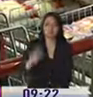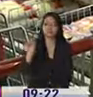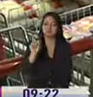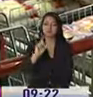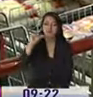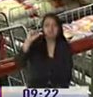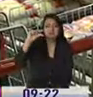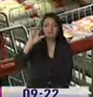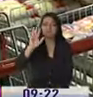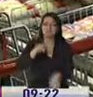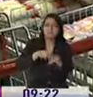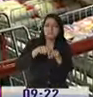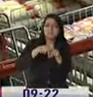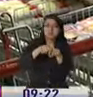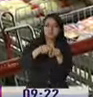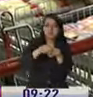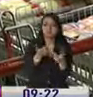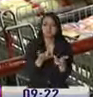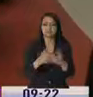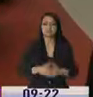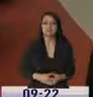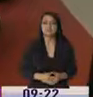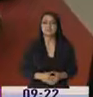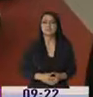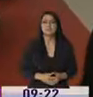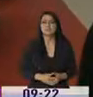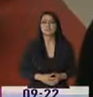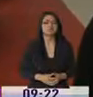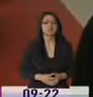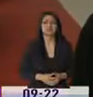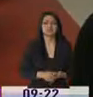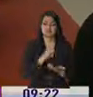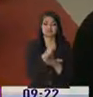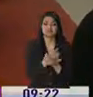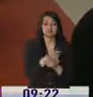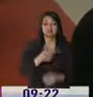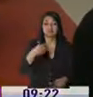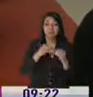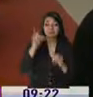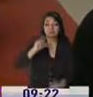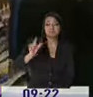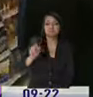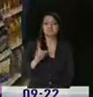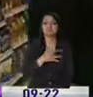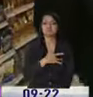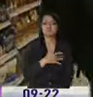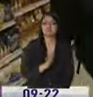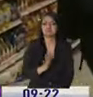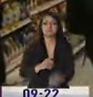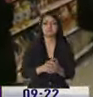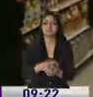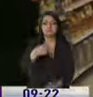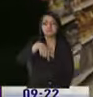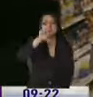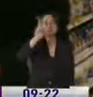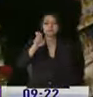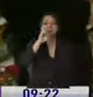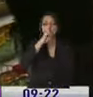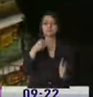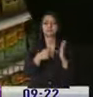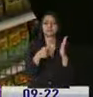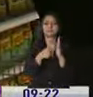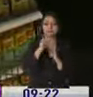no es de acuerdo a la disminución, ¿no? No, realmente no lo he sentido. O sea, el pasado 1 de junio el impuesto al valor